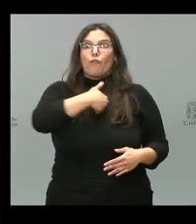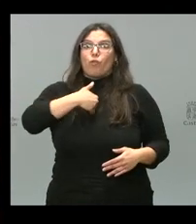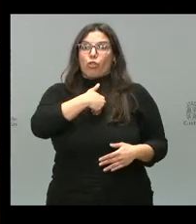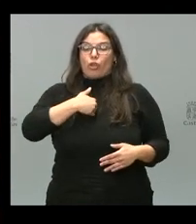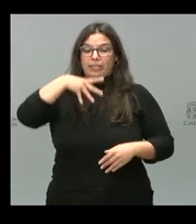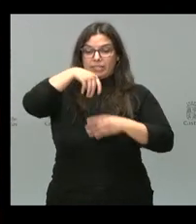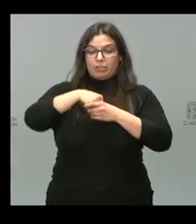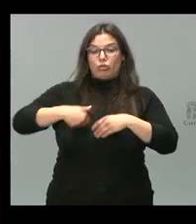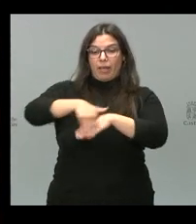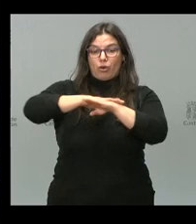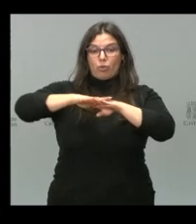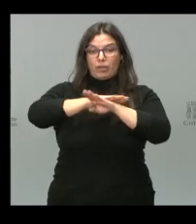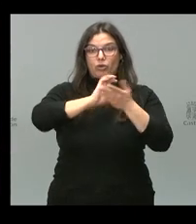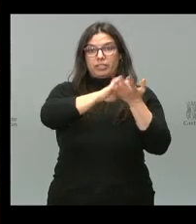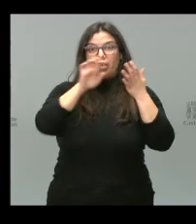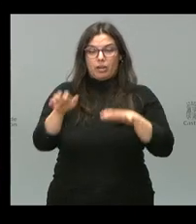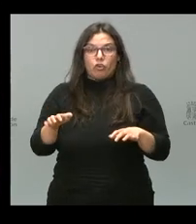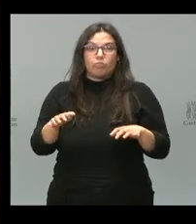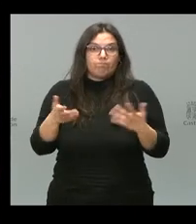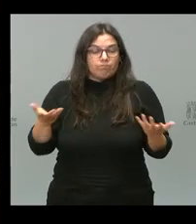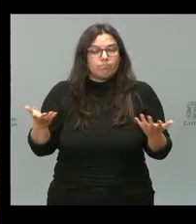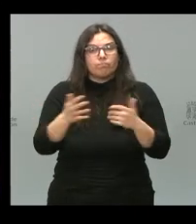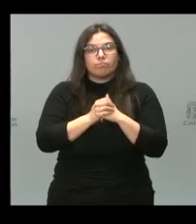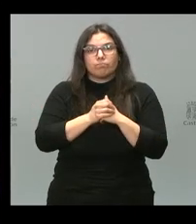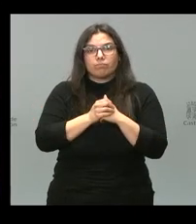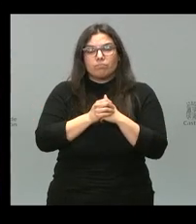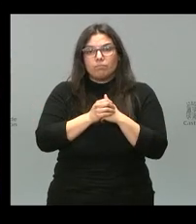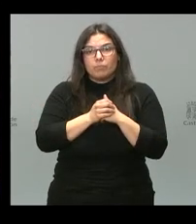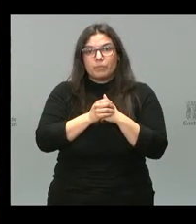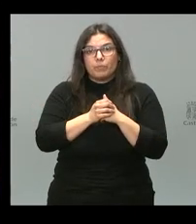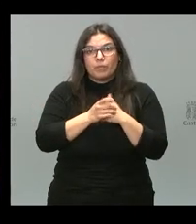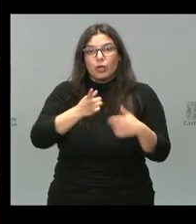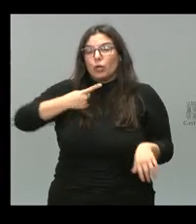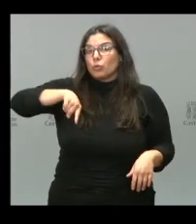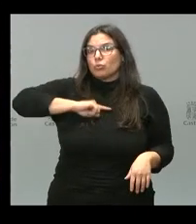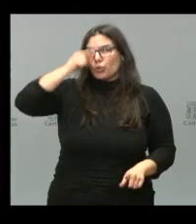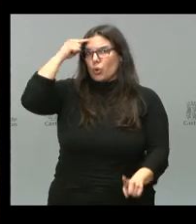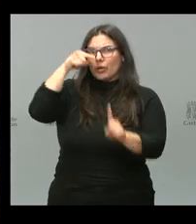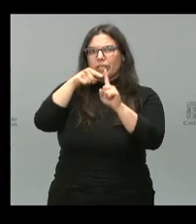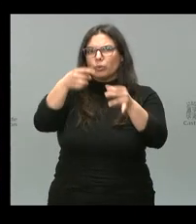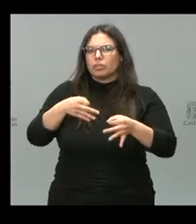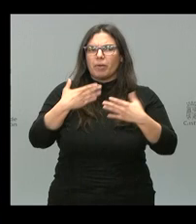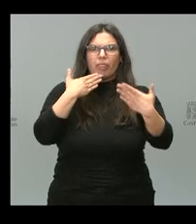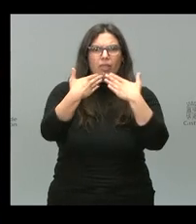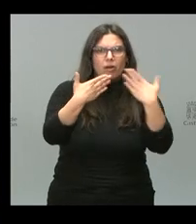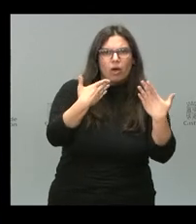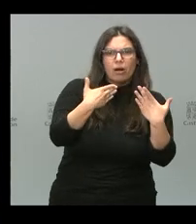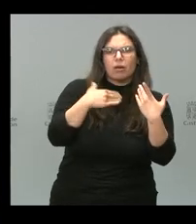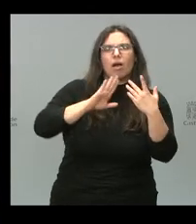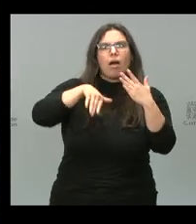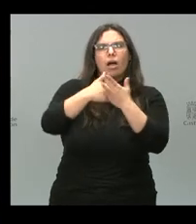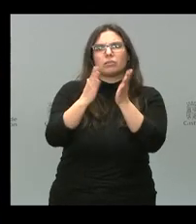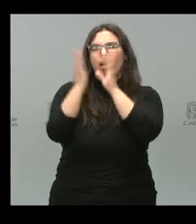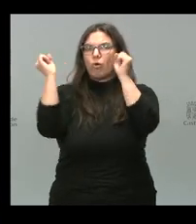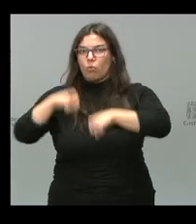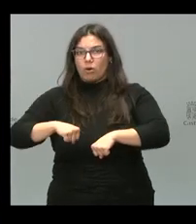el gobierno de Castilla y león desde luego Nuestro objetivo es dialogar y acordar y yo creo